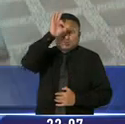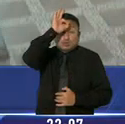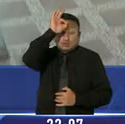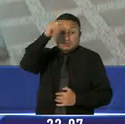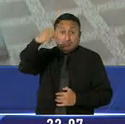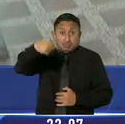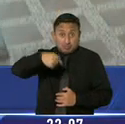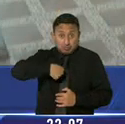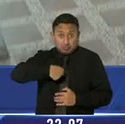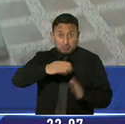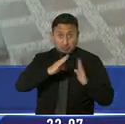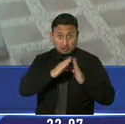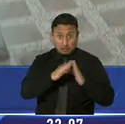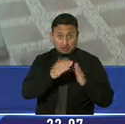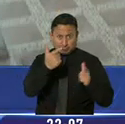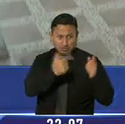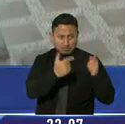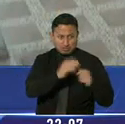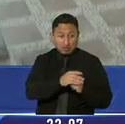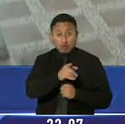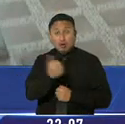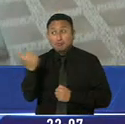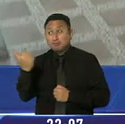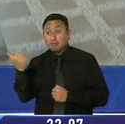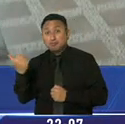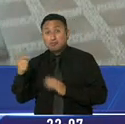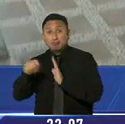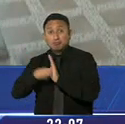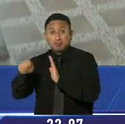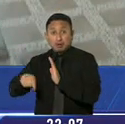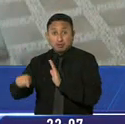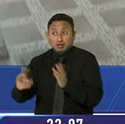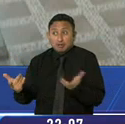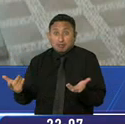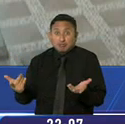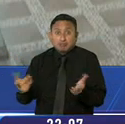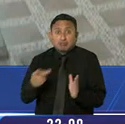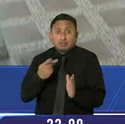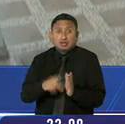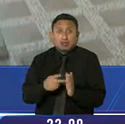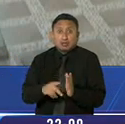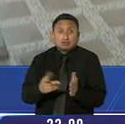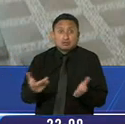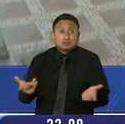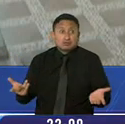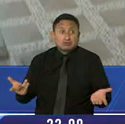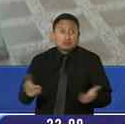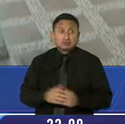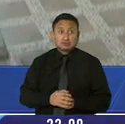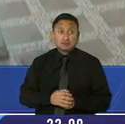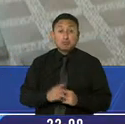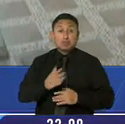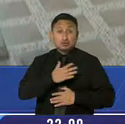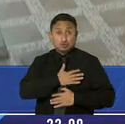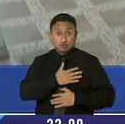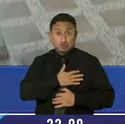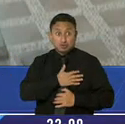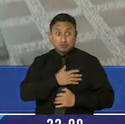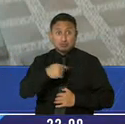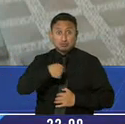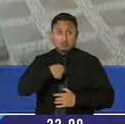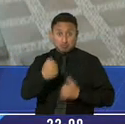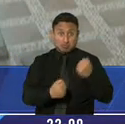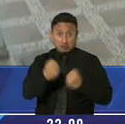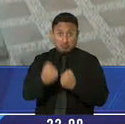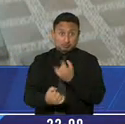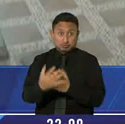casa o para mi vecina. Nadie sabe la situación, pero tanto a mí me incendian mi carro y a la